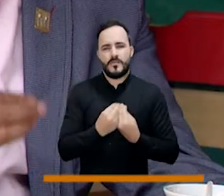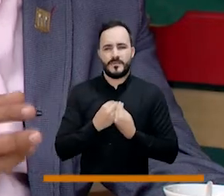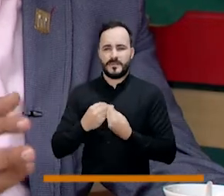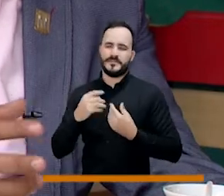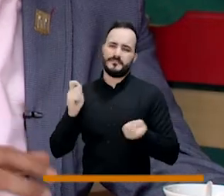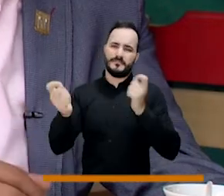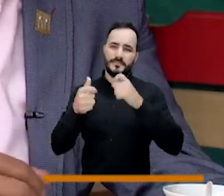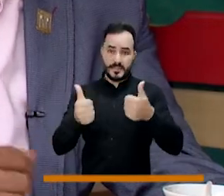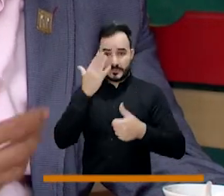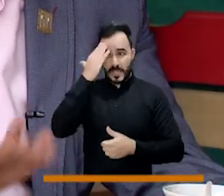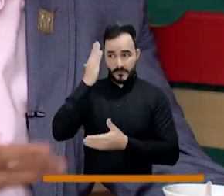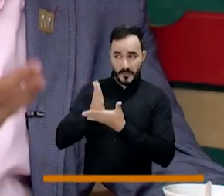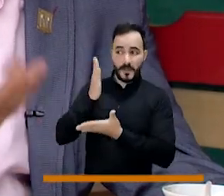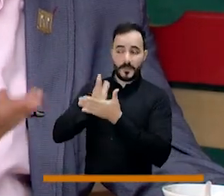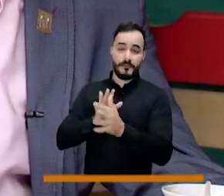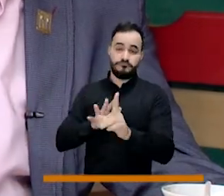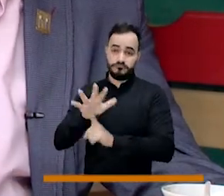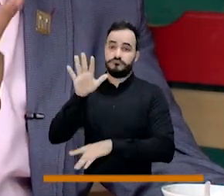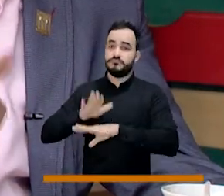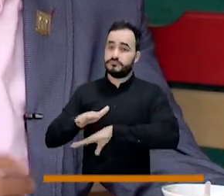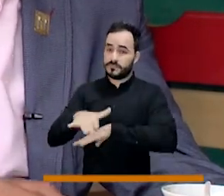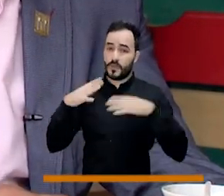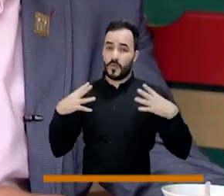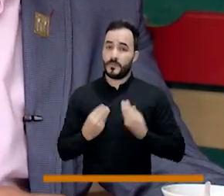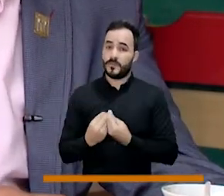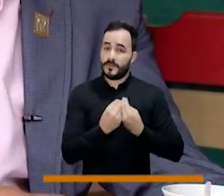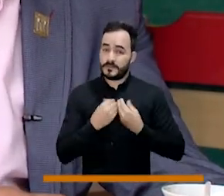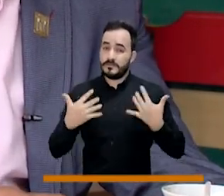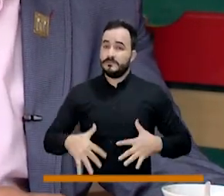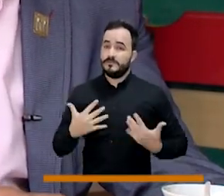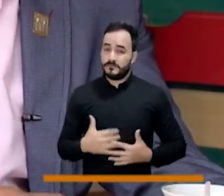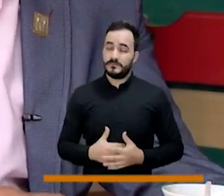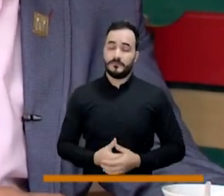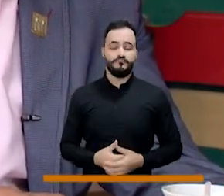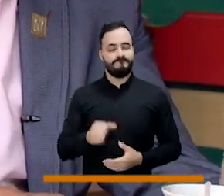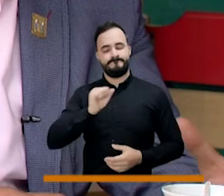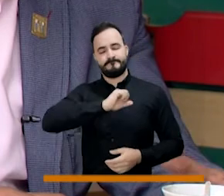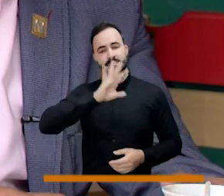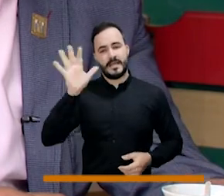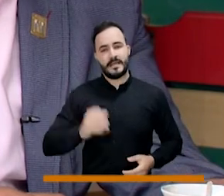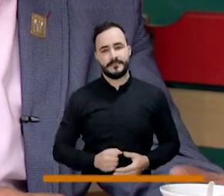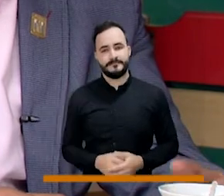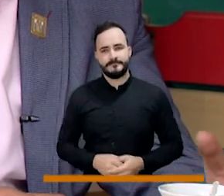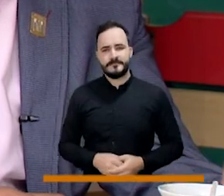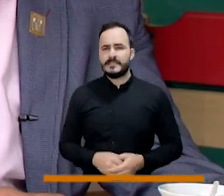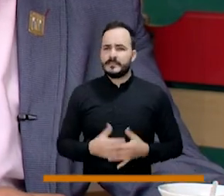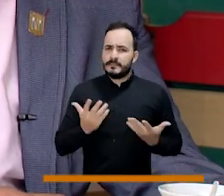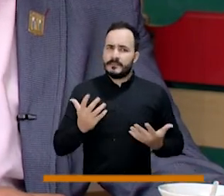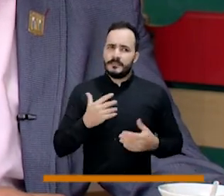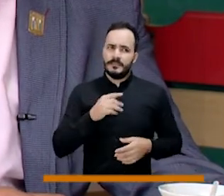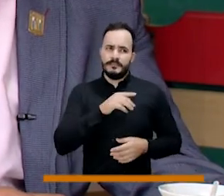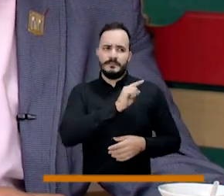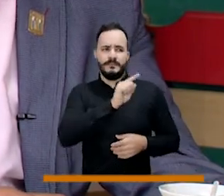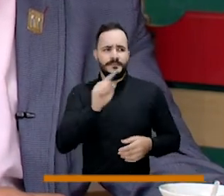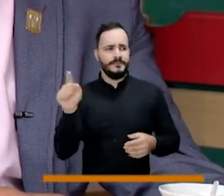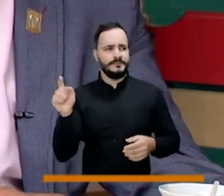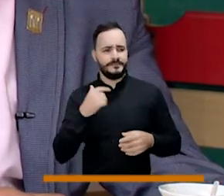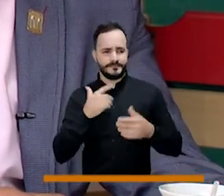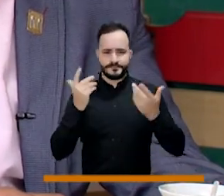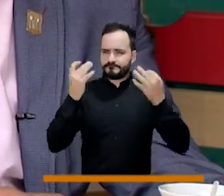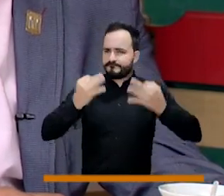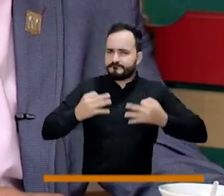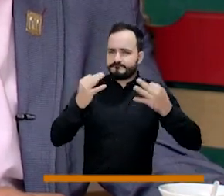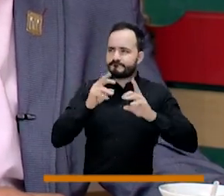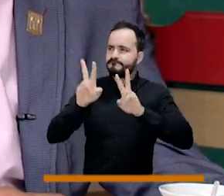finalmente impacta mucho las formas de vida en la ciudad. Sin duda. María Camila, desde lo